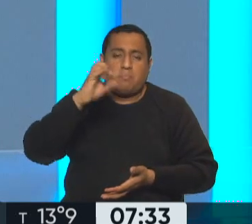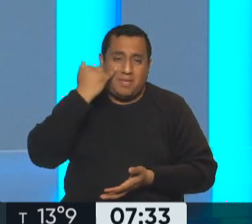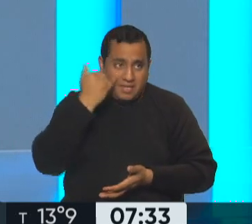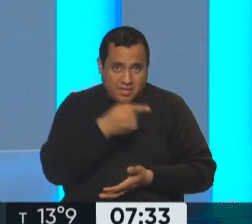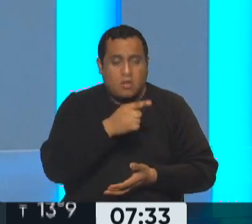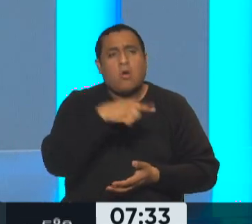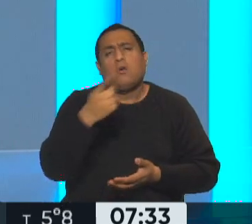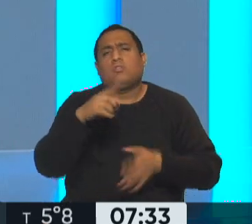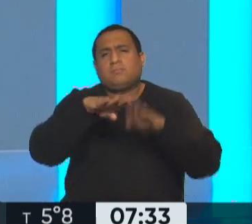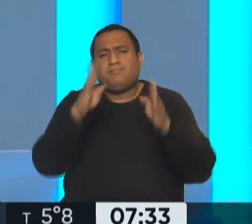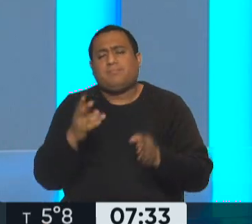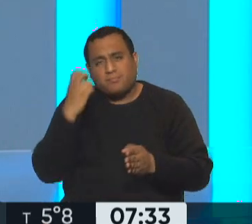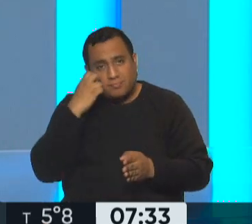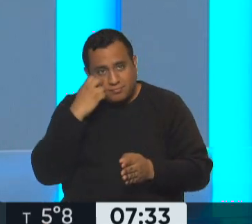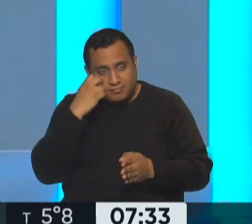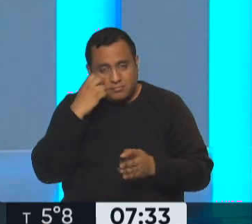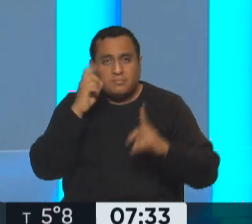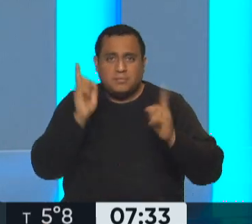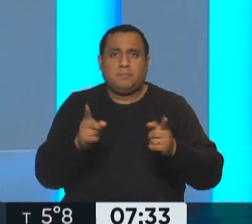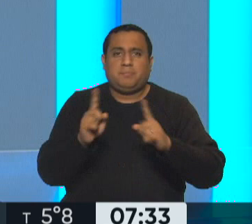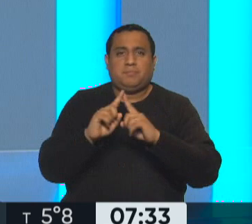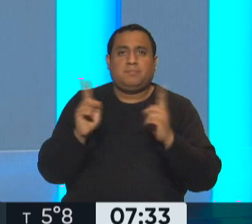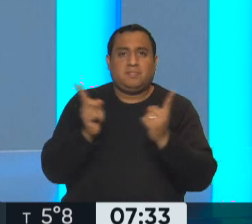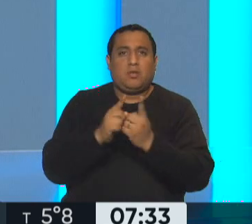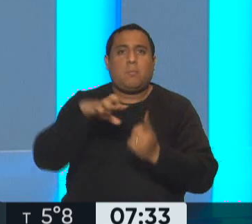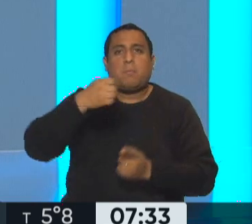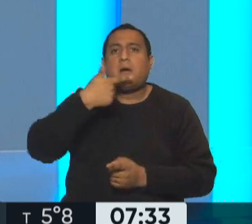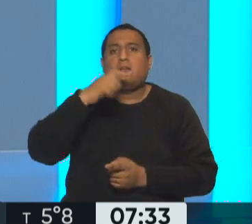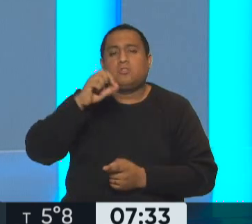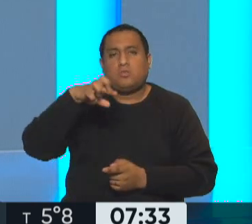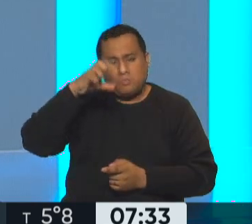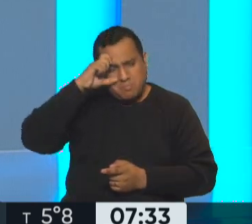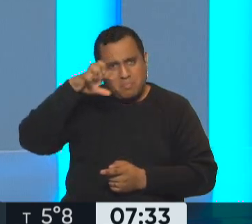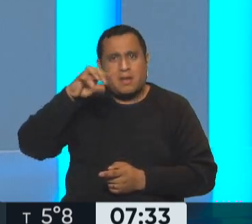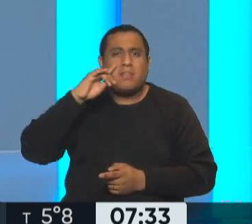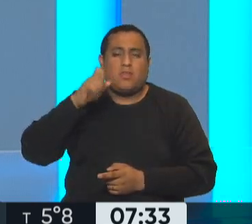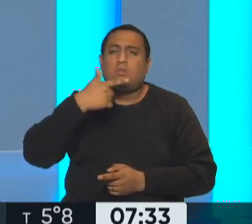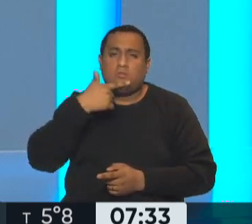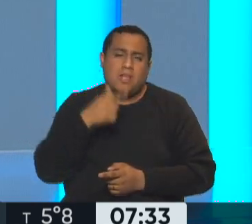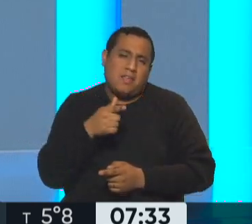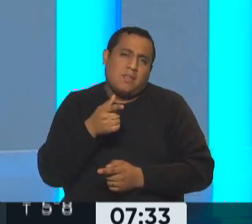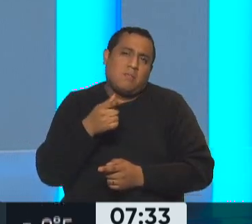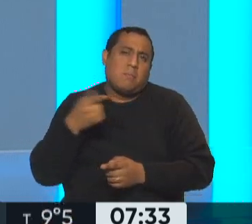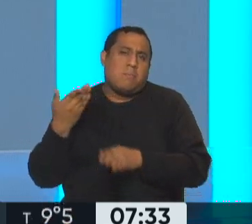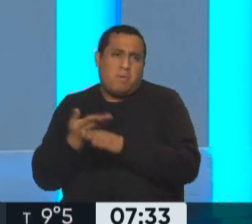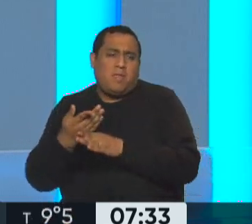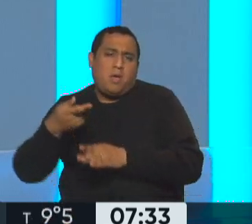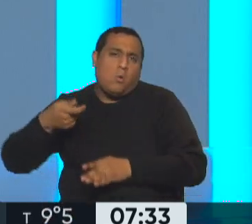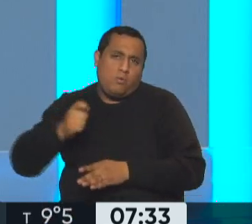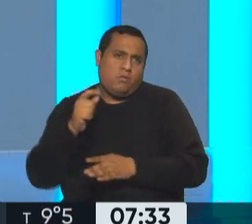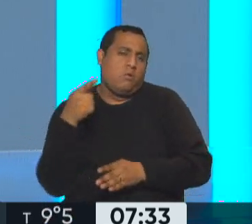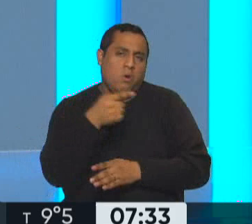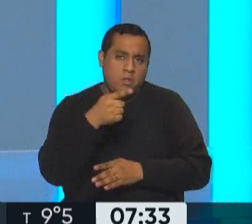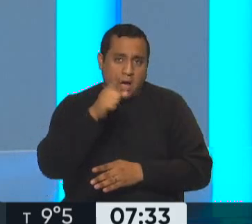nacional lo que ocurre en el salón de los pasos perdidos con la presentación del juicio político a alberto fernández por parte de juntos por el cambio